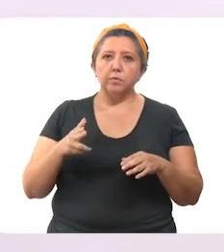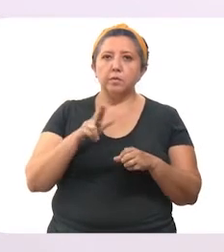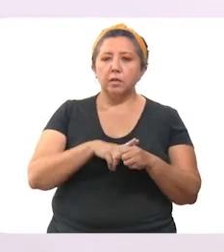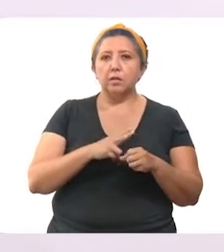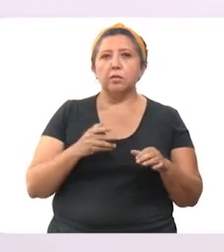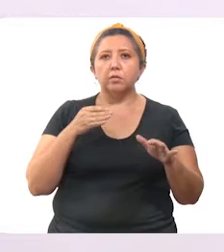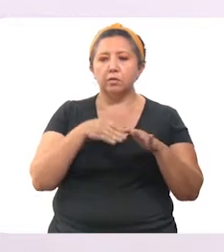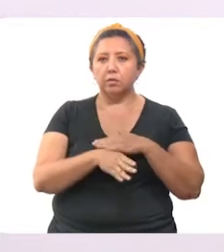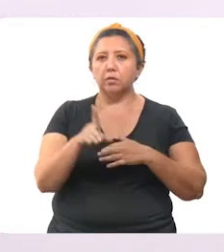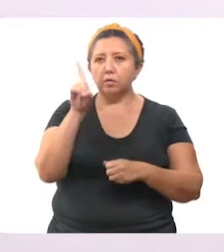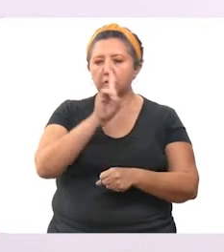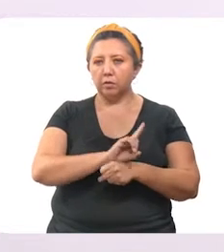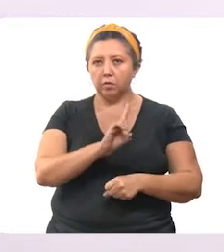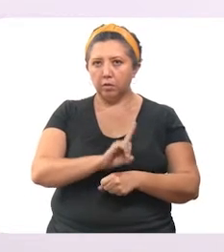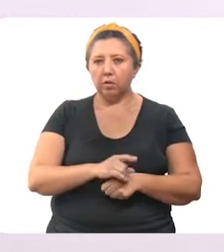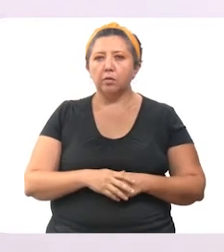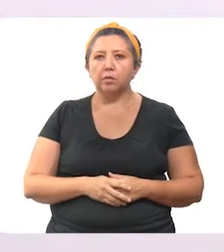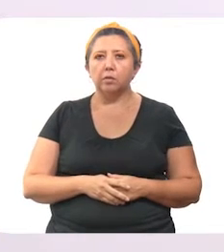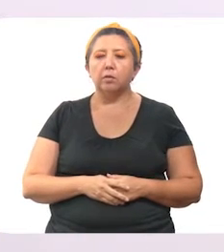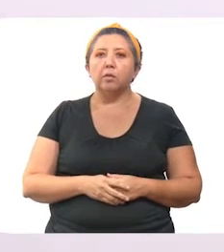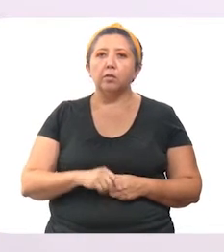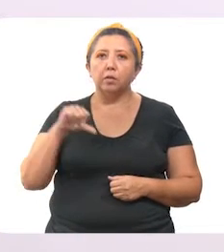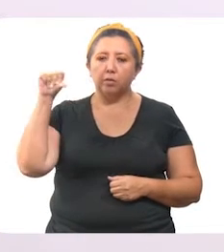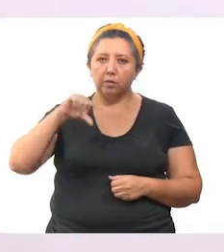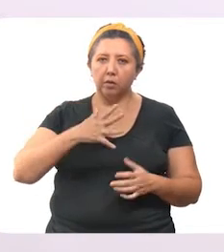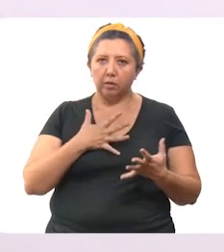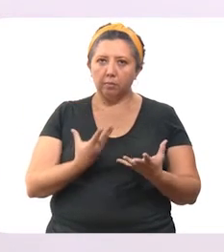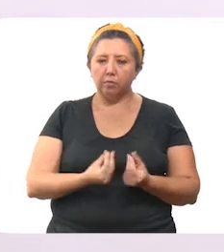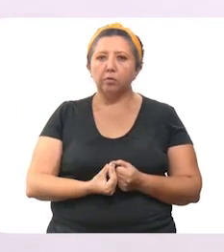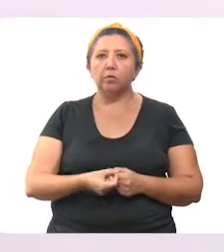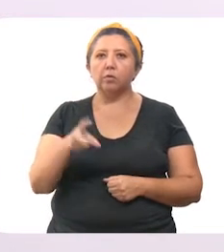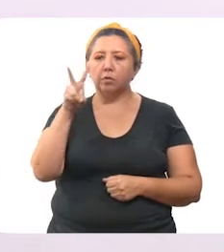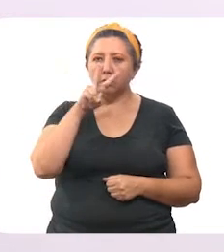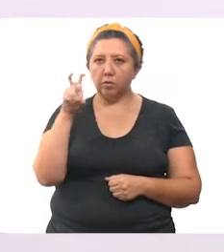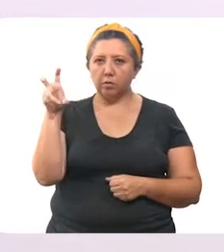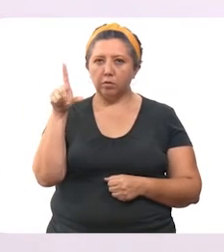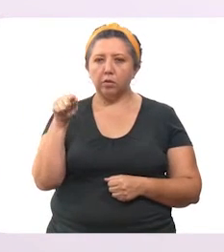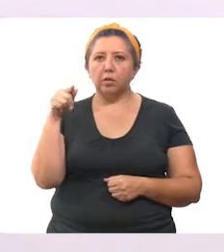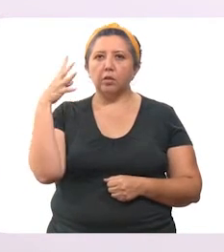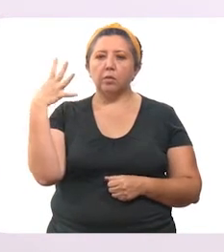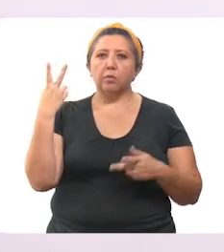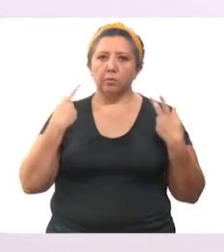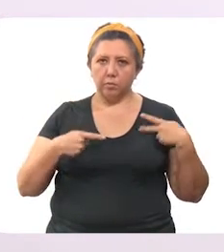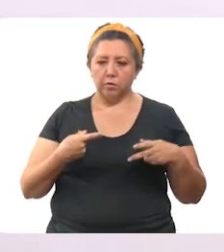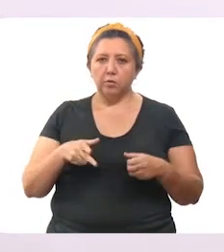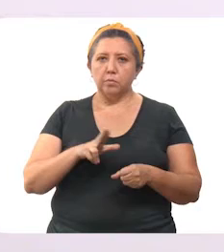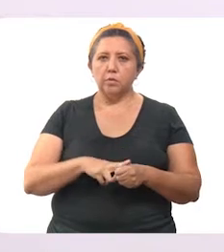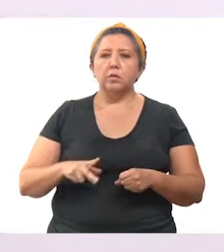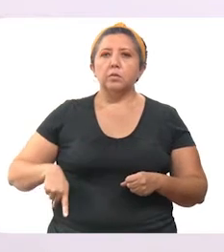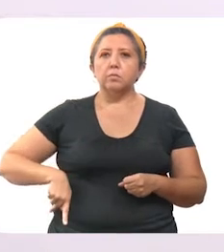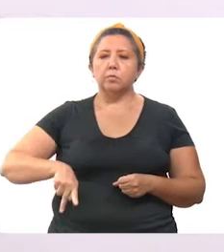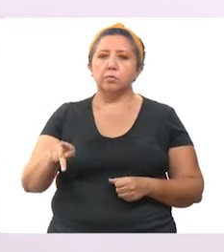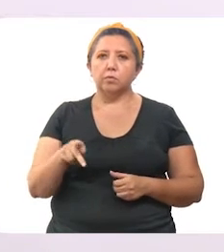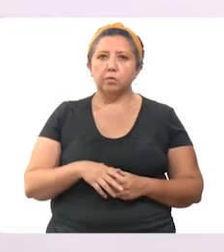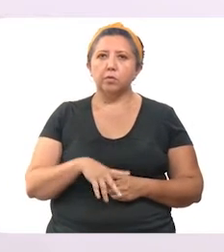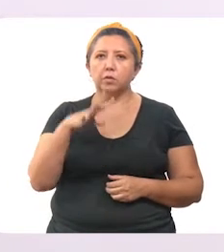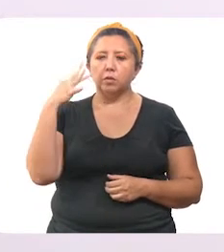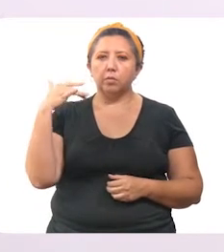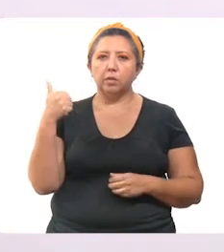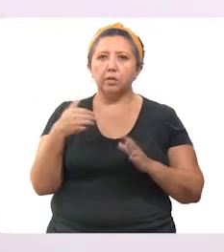la ocupación hospitalaria y los ingresos diarios. El día de hoy tenemos 274 pacientes en hospitales públicos.